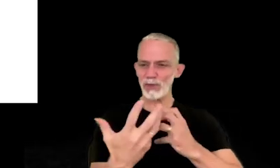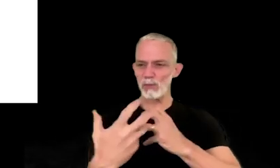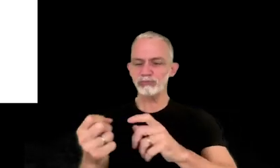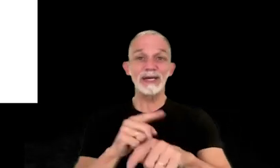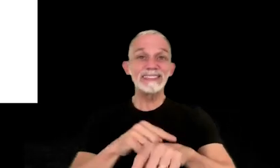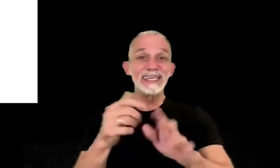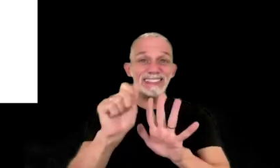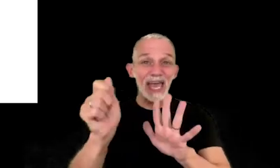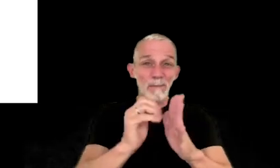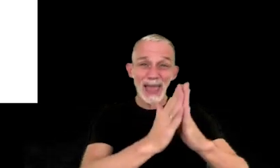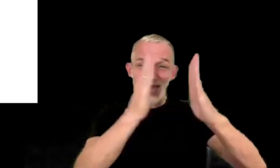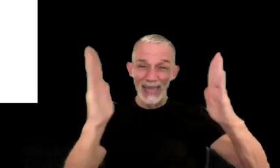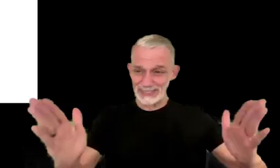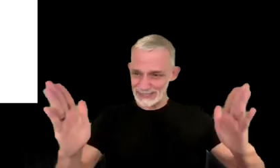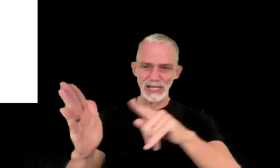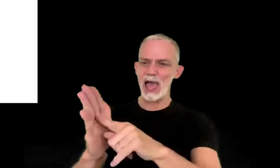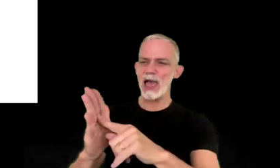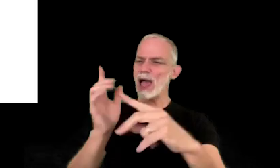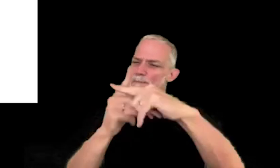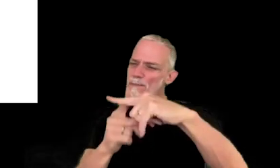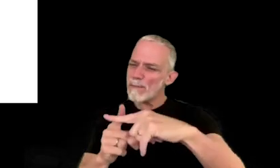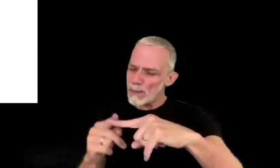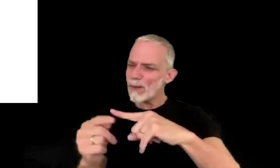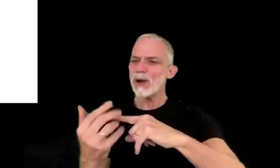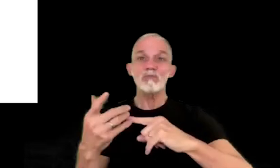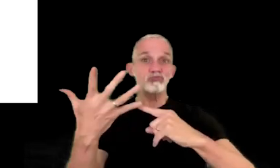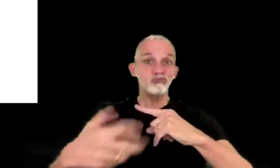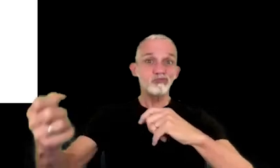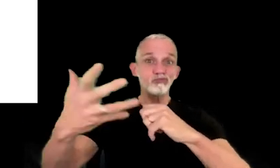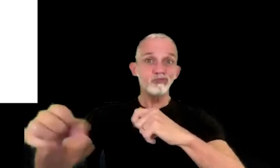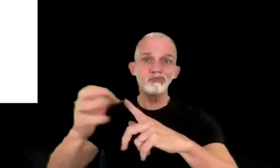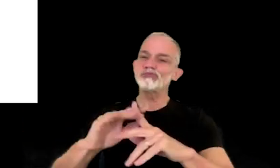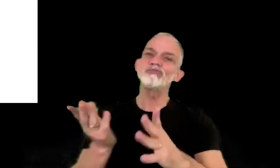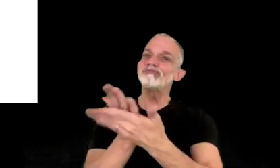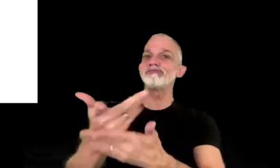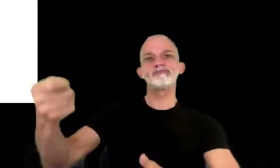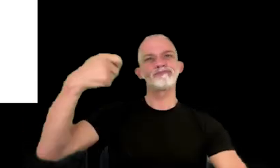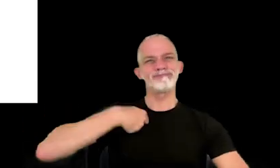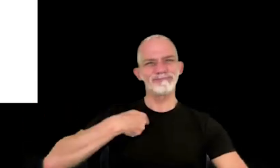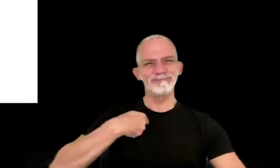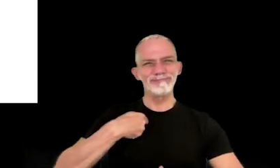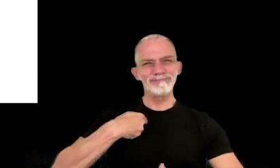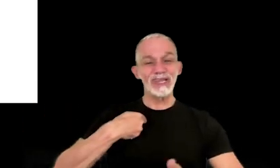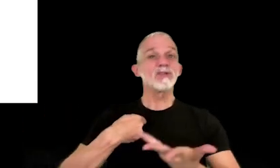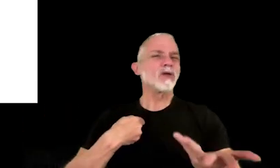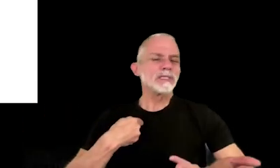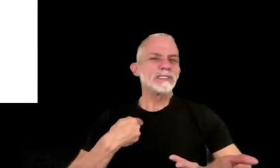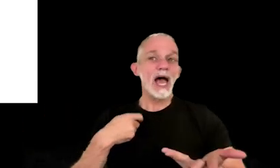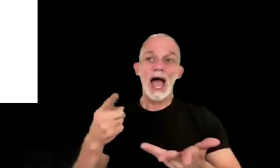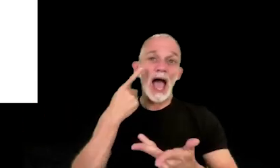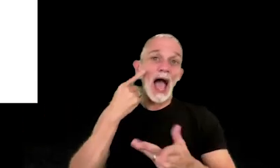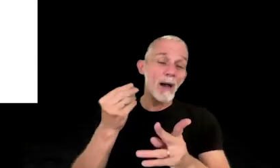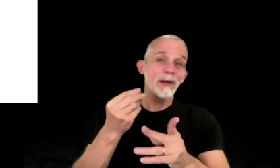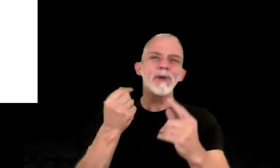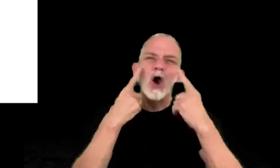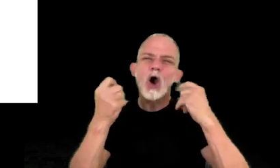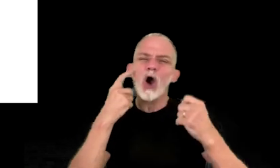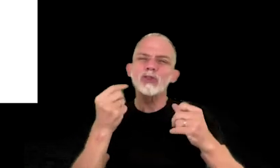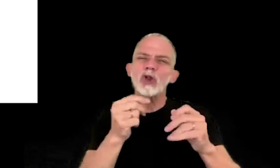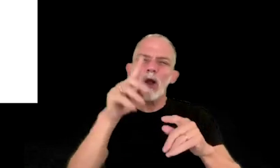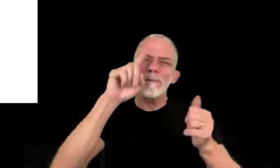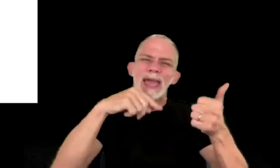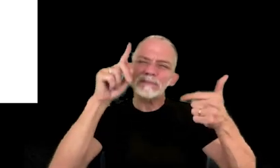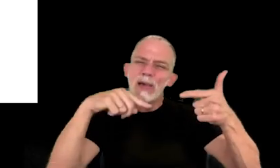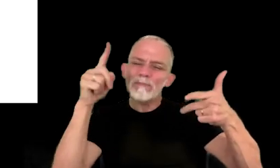6 meses se puede solicitar la devolución, la cual queda sujeto a un control mensual